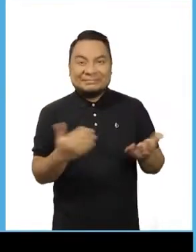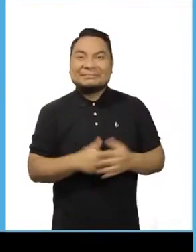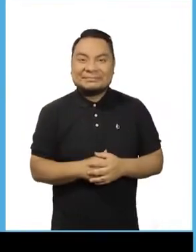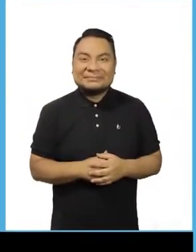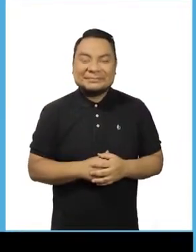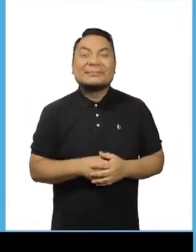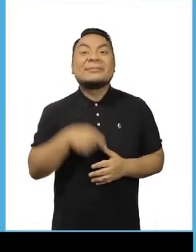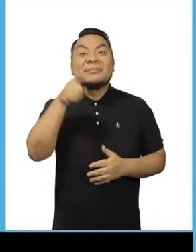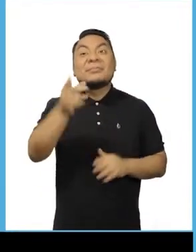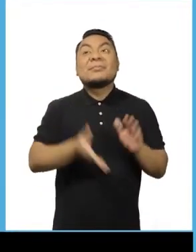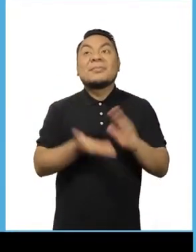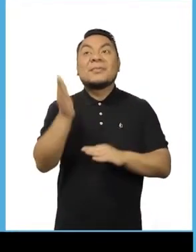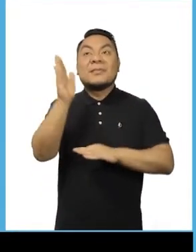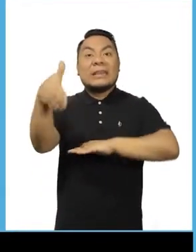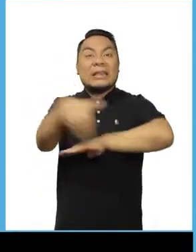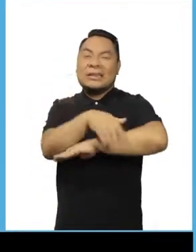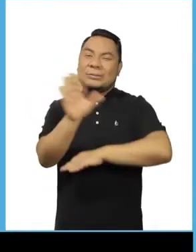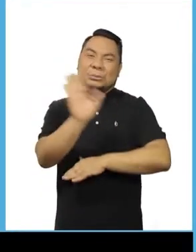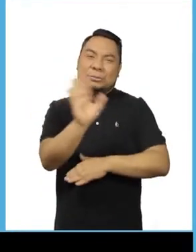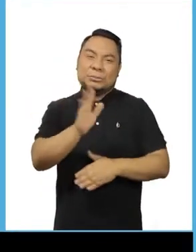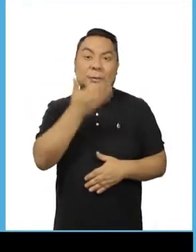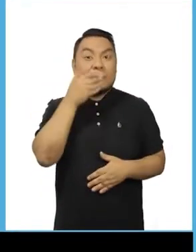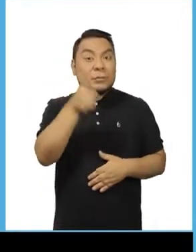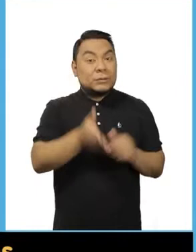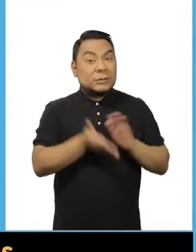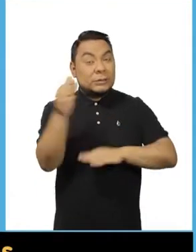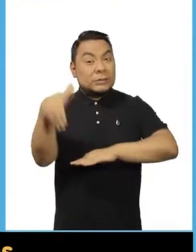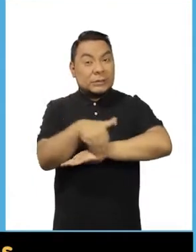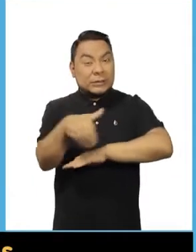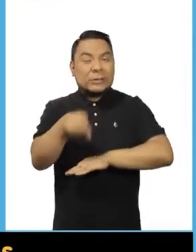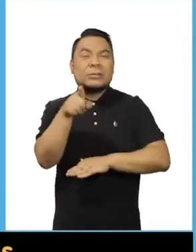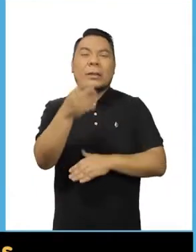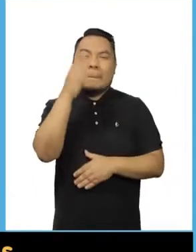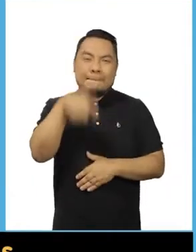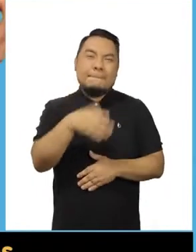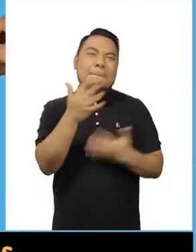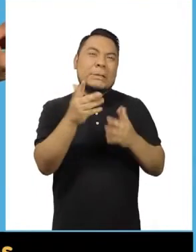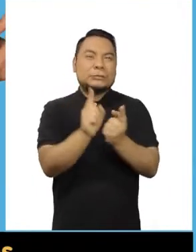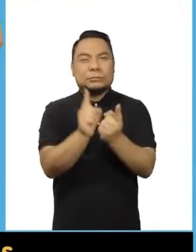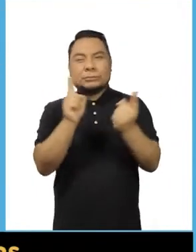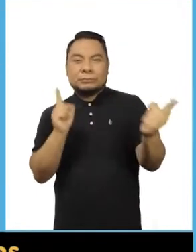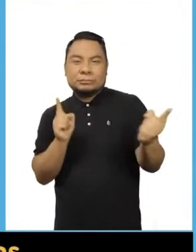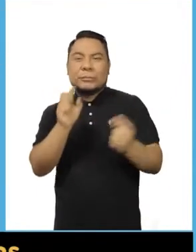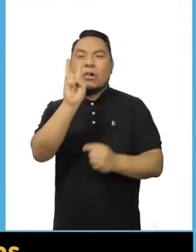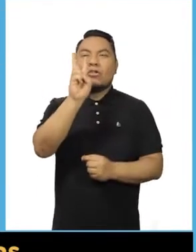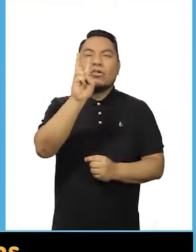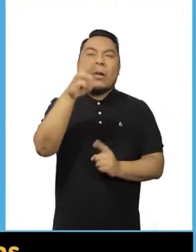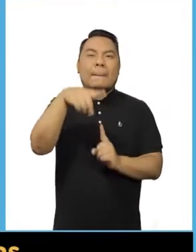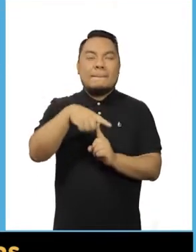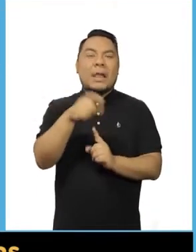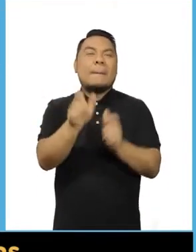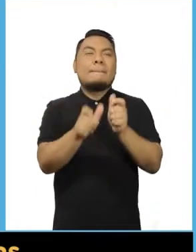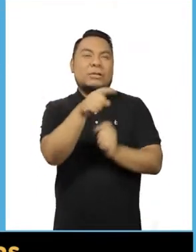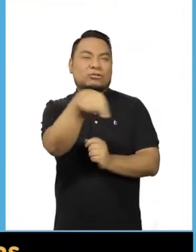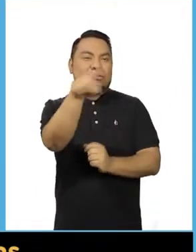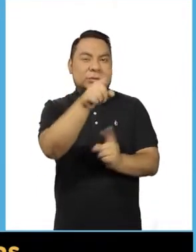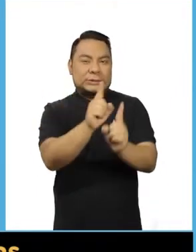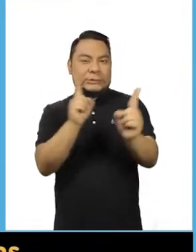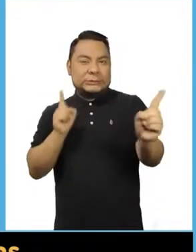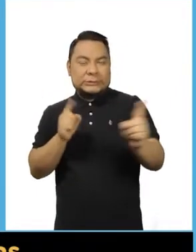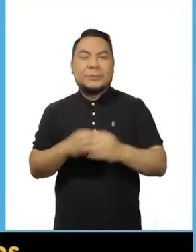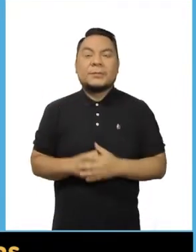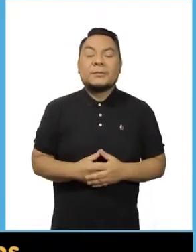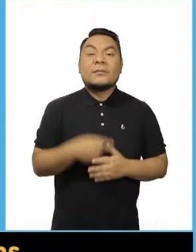canción. Evita salir a la calle y si sales, mantén una distancia de al menos 2 metros con las